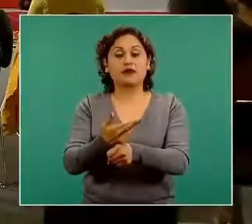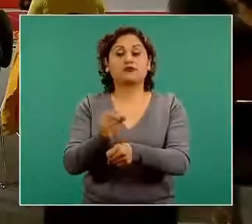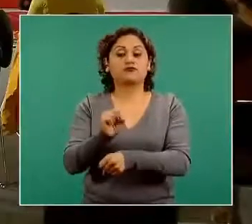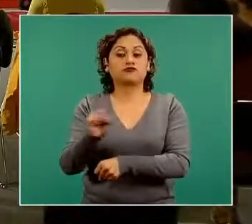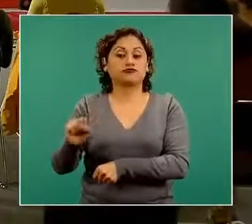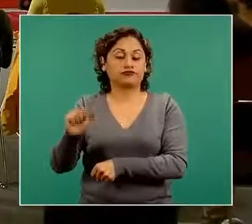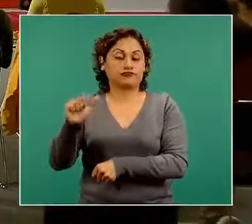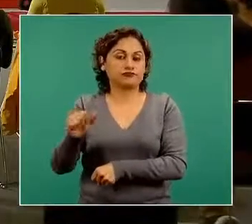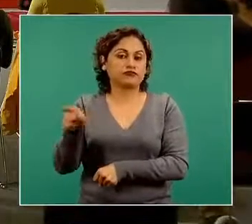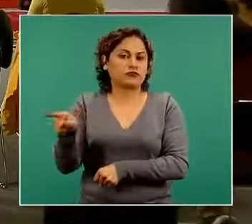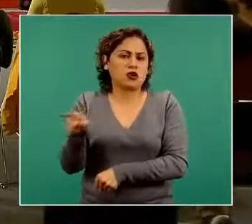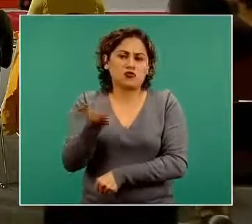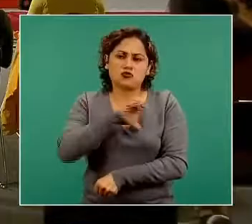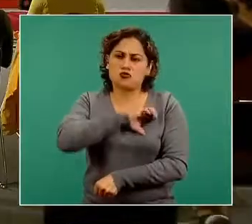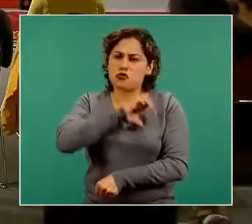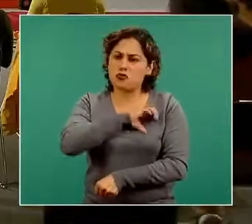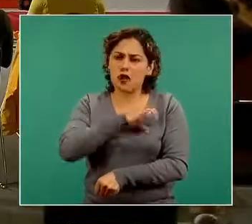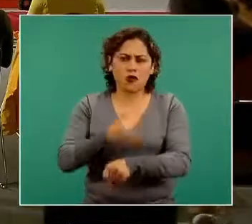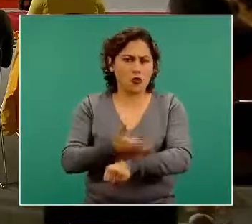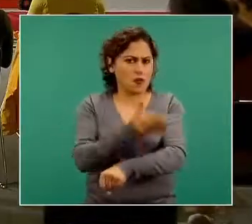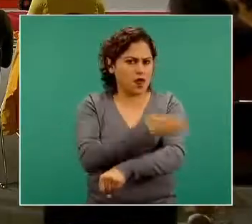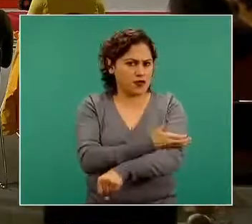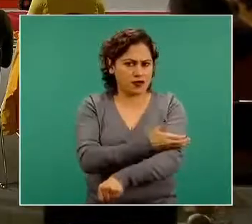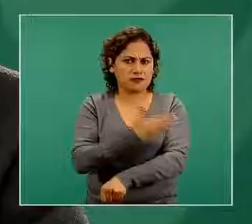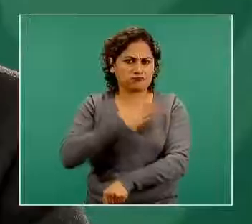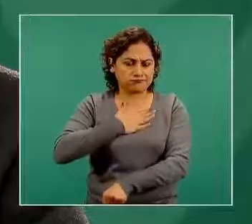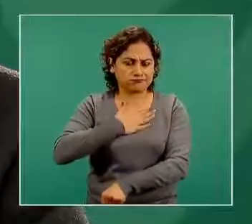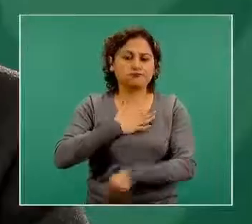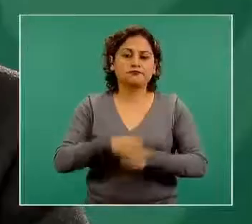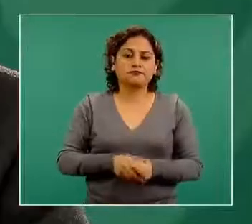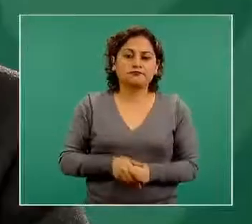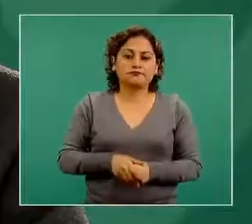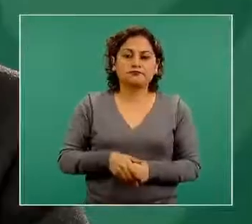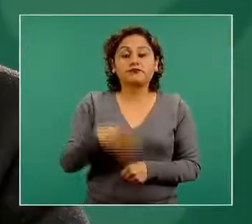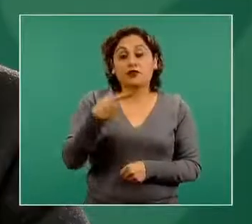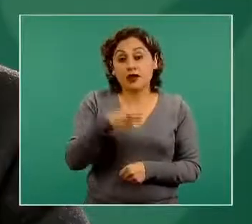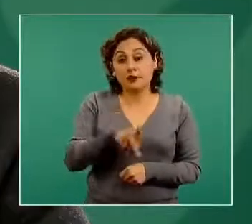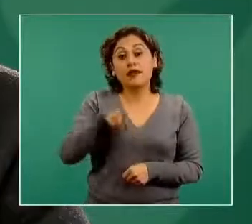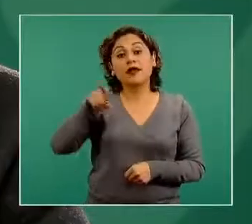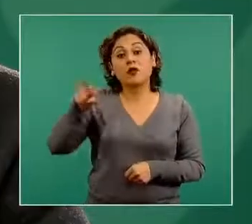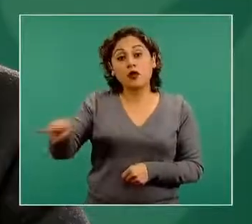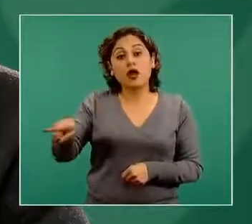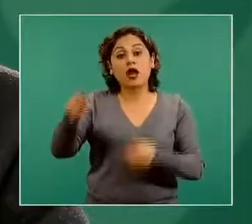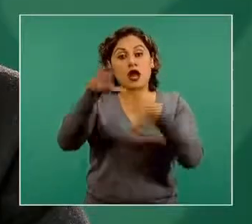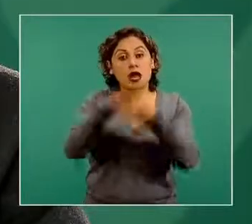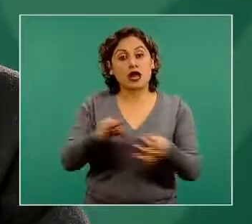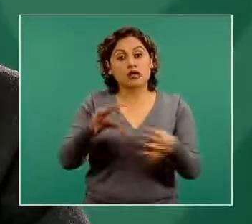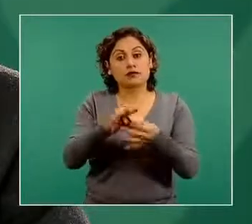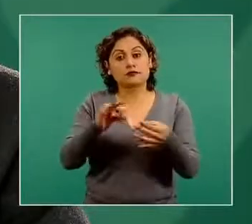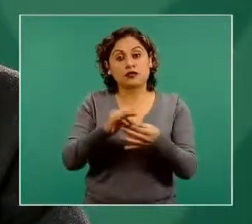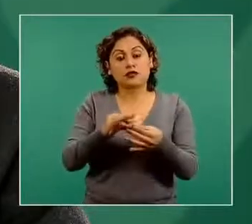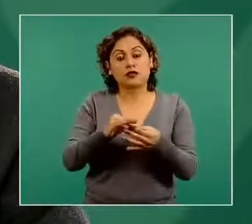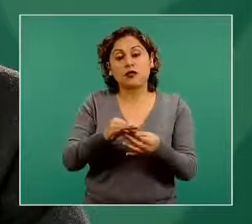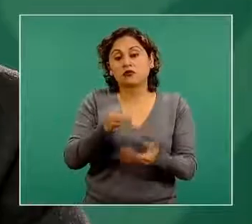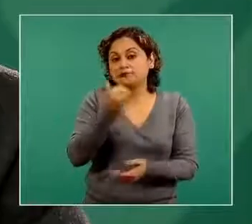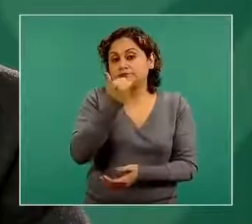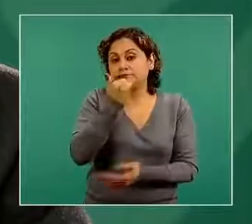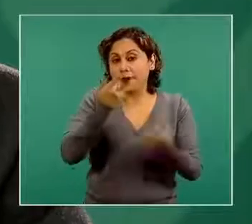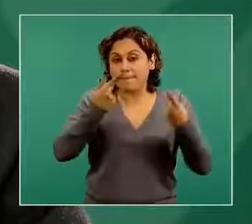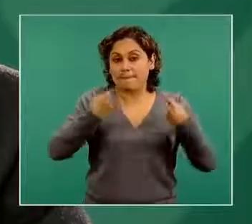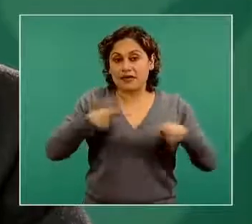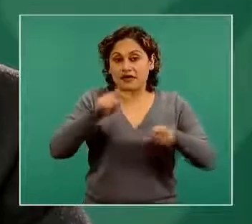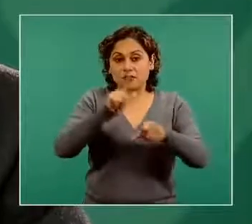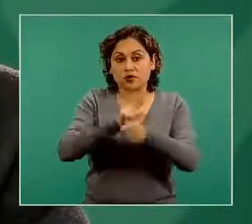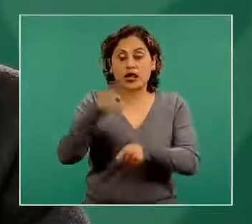querida. Por razones personales, como ella misma lo hizo de conocimiento, prefirió en este momento ya no continuar, pero